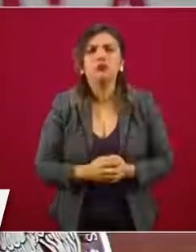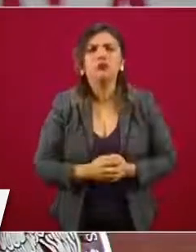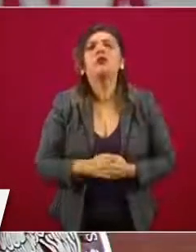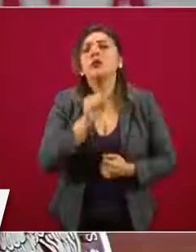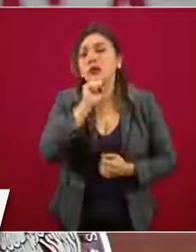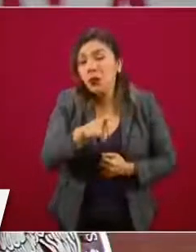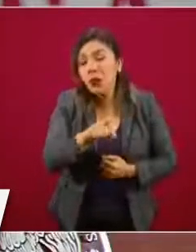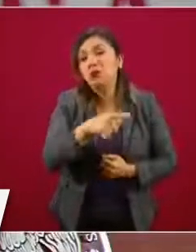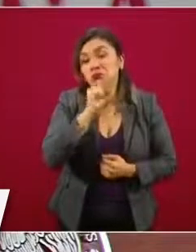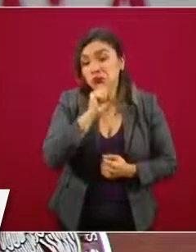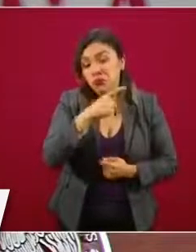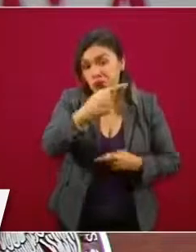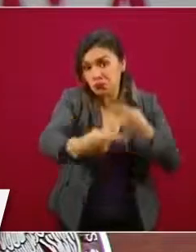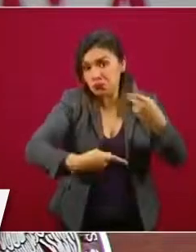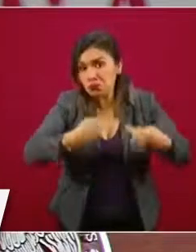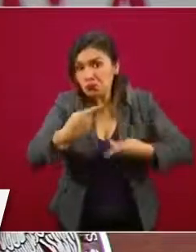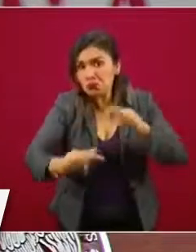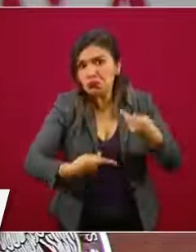cuestionando